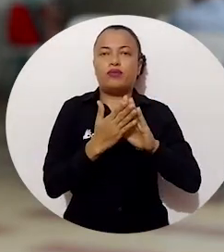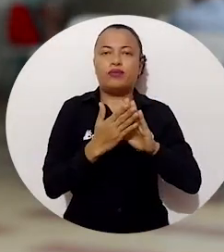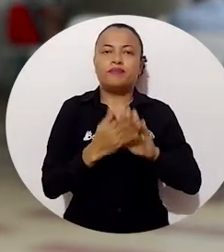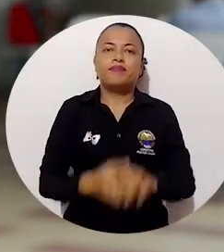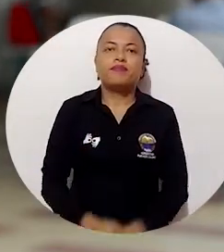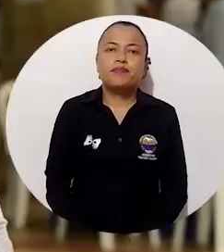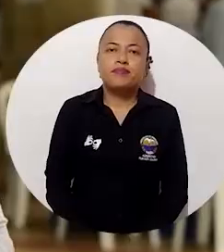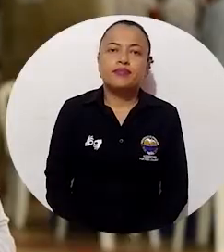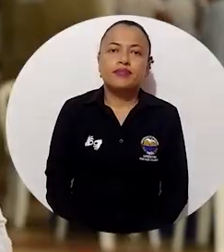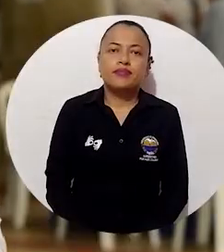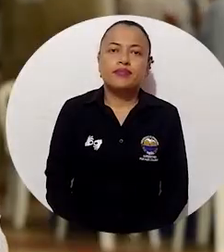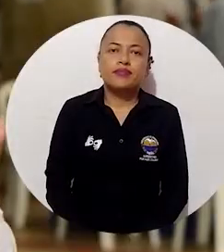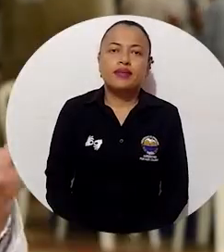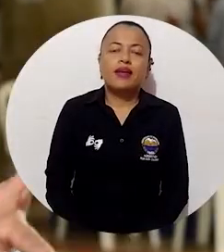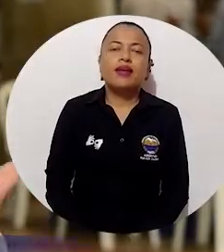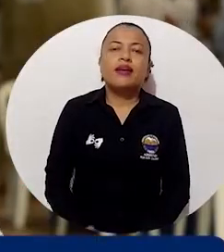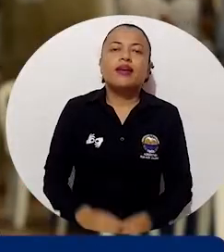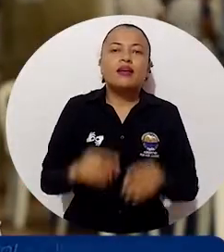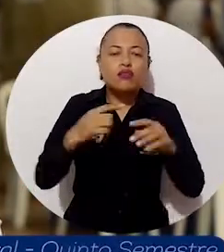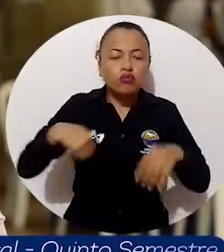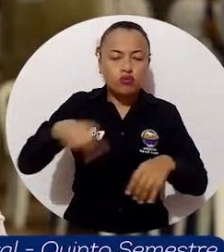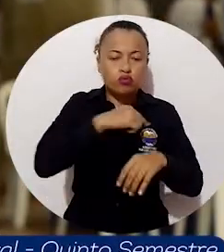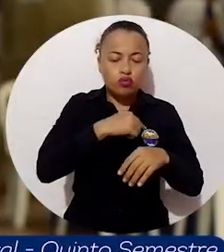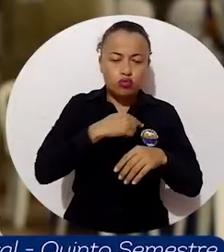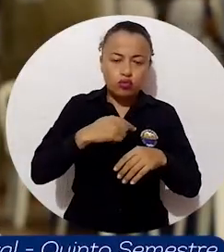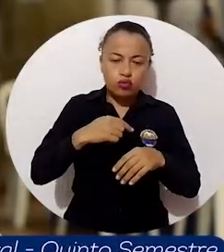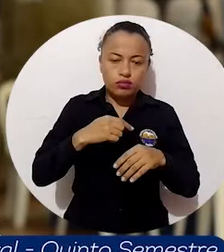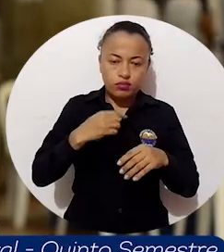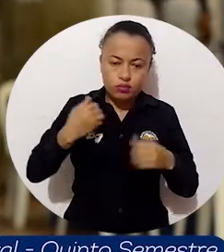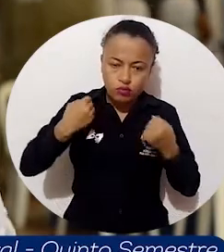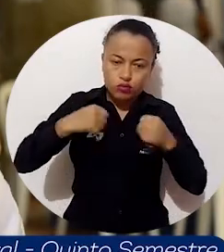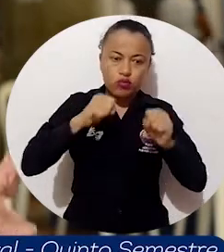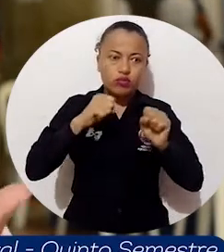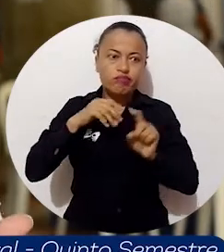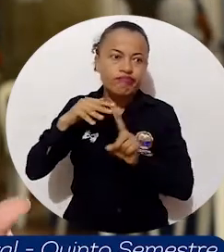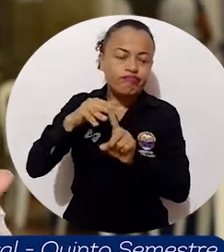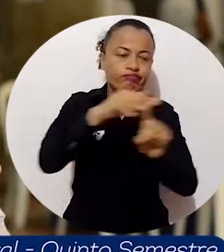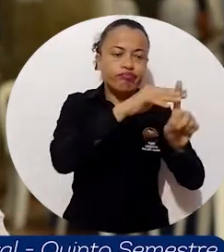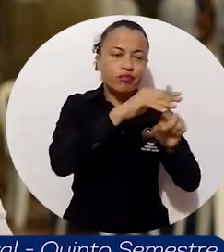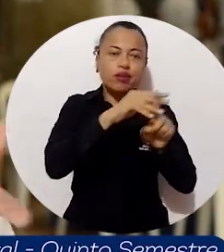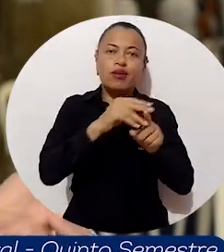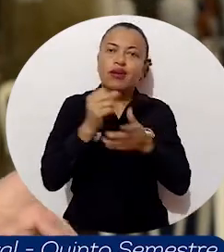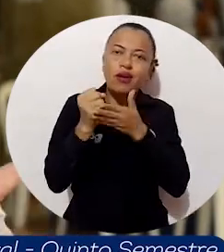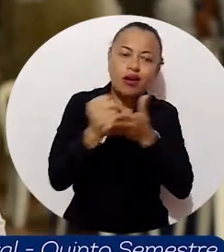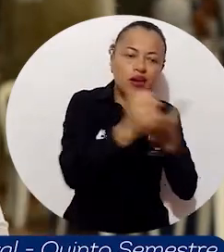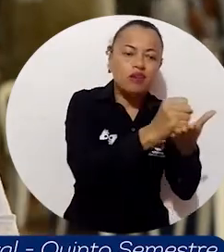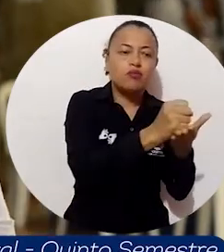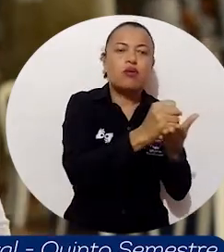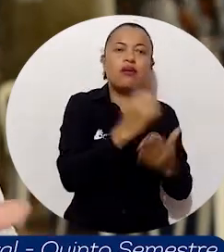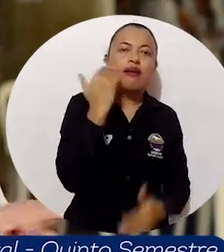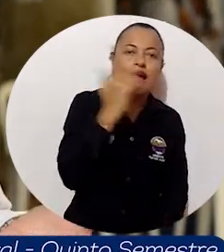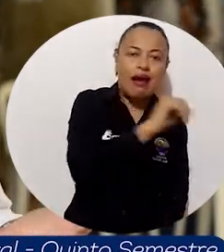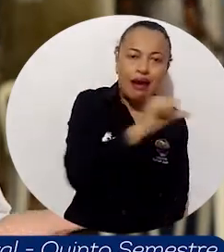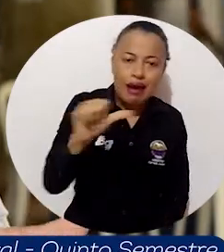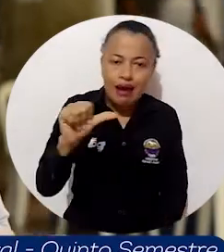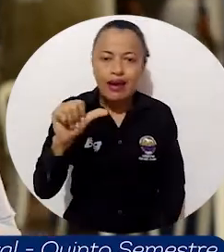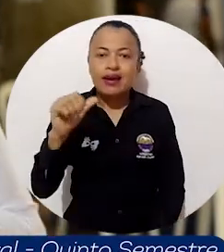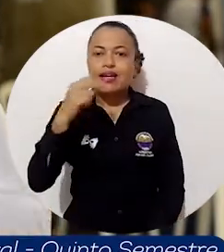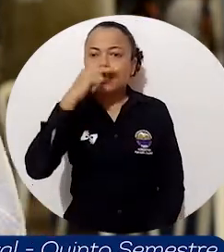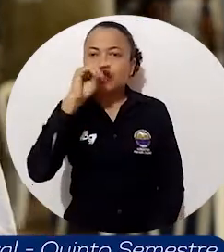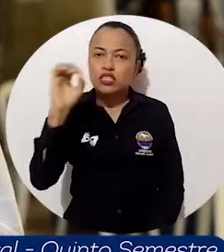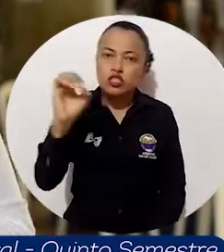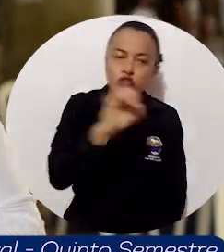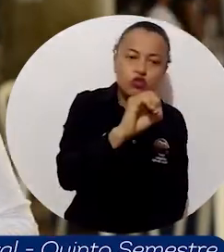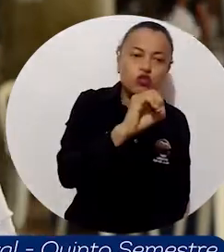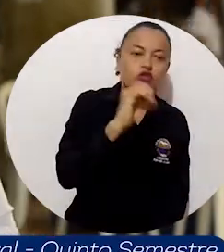la comunidad. Nos encamina a que nosotros vamos a ser más que agentes activos para niños, mujeres y niños